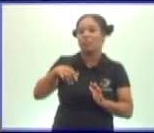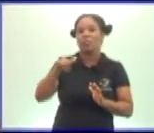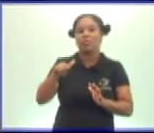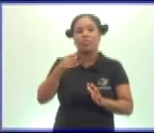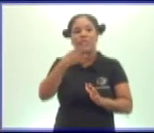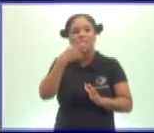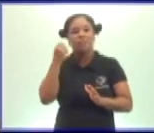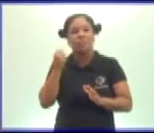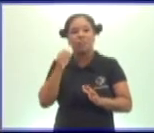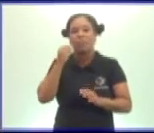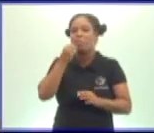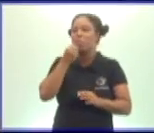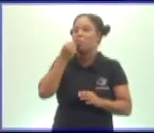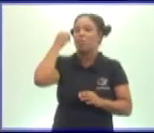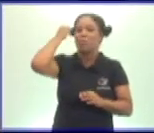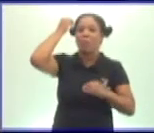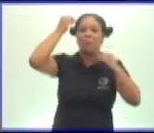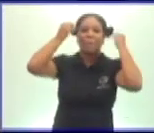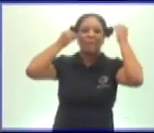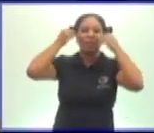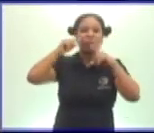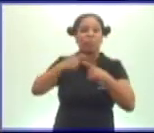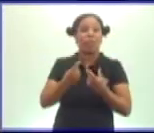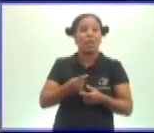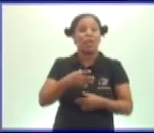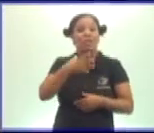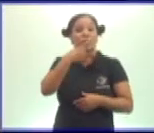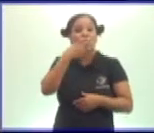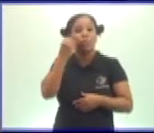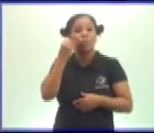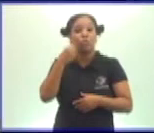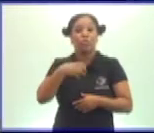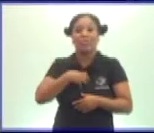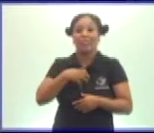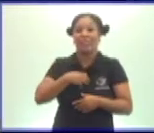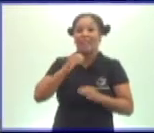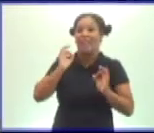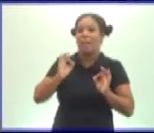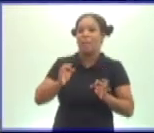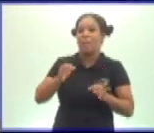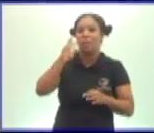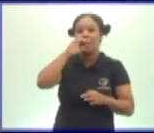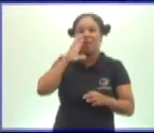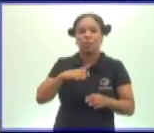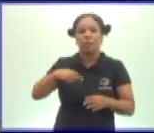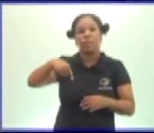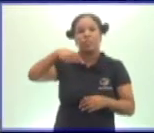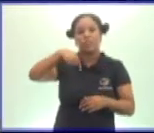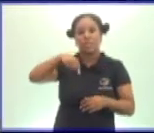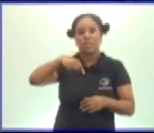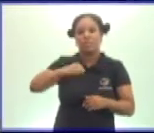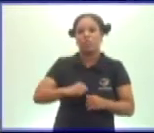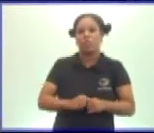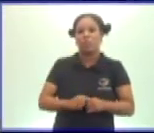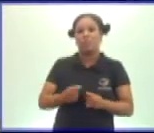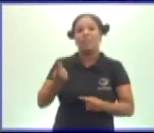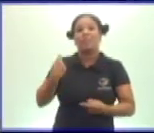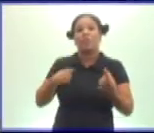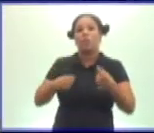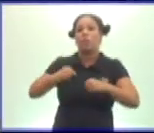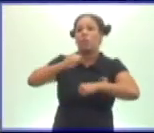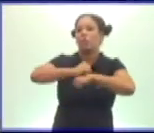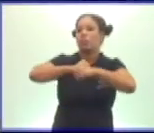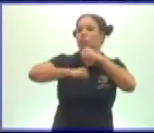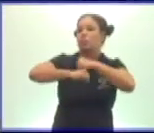en esto, porque hay solutos que tienen la misma naturaleza que el disolvente en cuanto a su estructura,